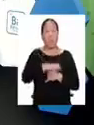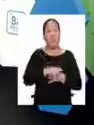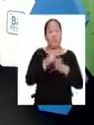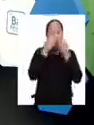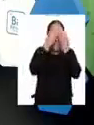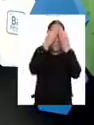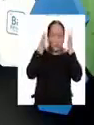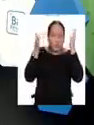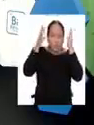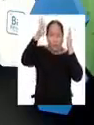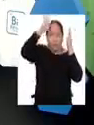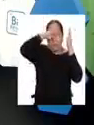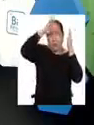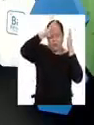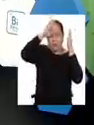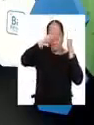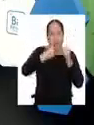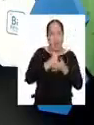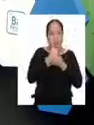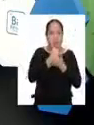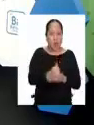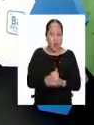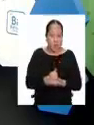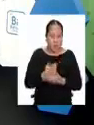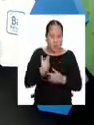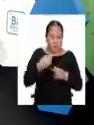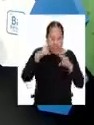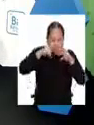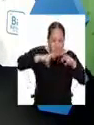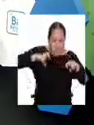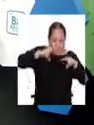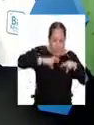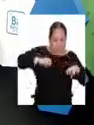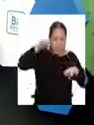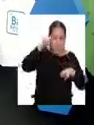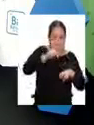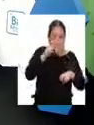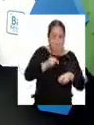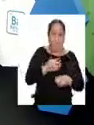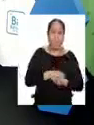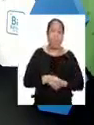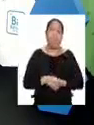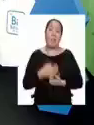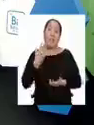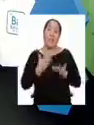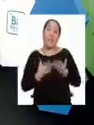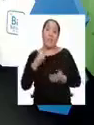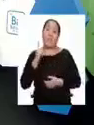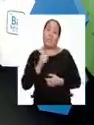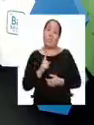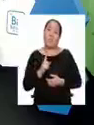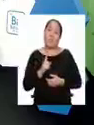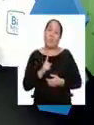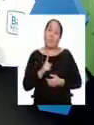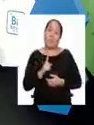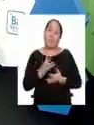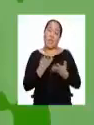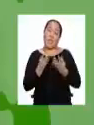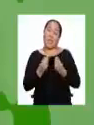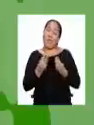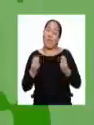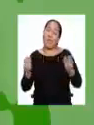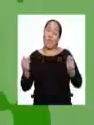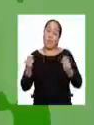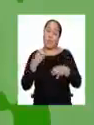filosóficos que ayudan a profundizar en la realidad física de esta realidad, que quizás sea una entre 1000